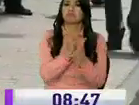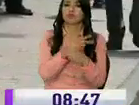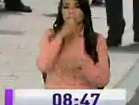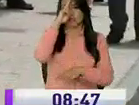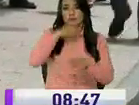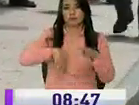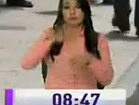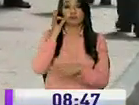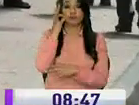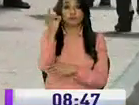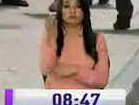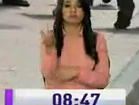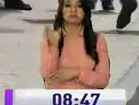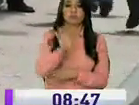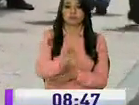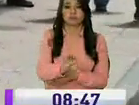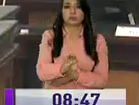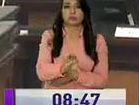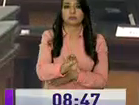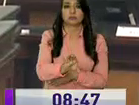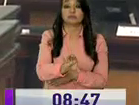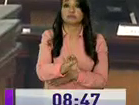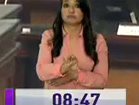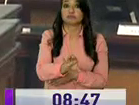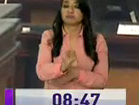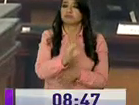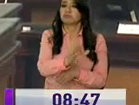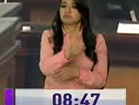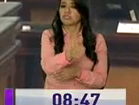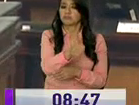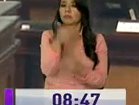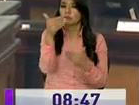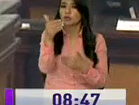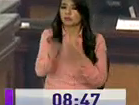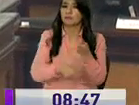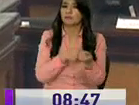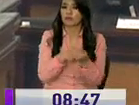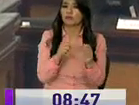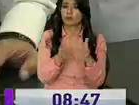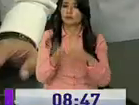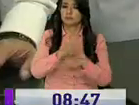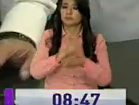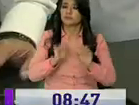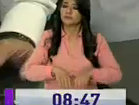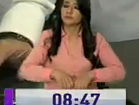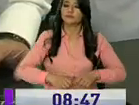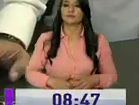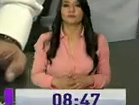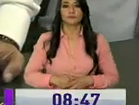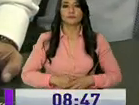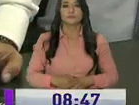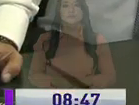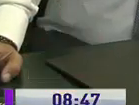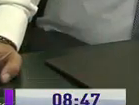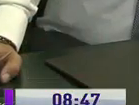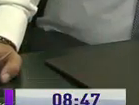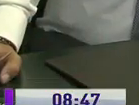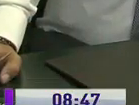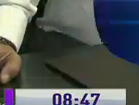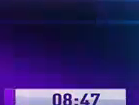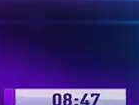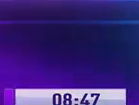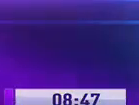miras a inversiones que aspiran cuente con la voluntad política en el legislativo. En Quito informó Adriana